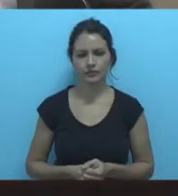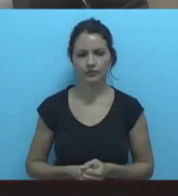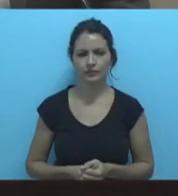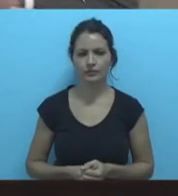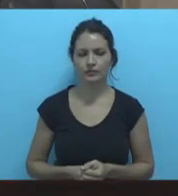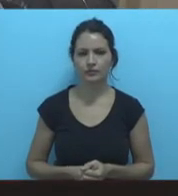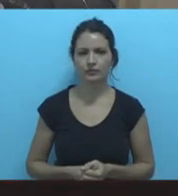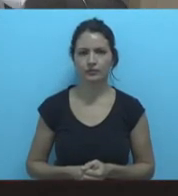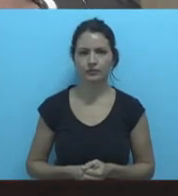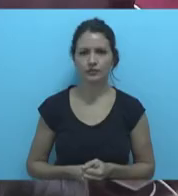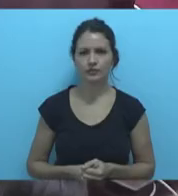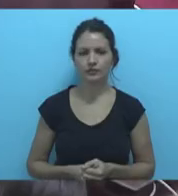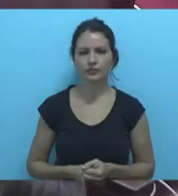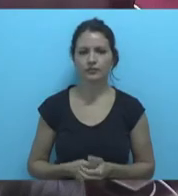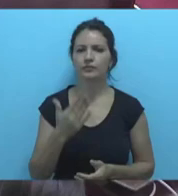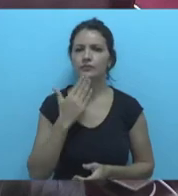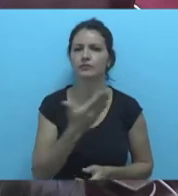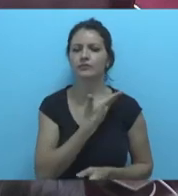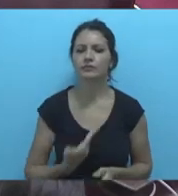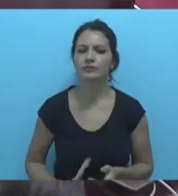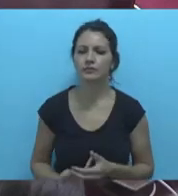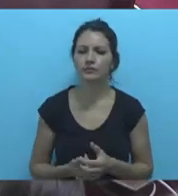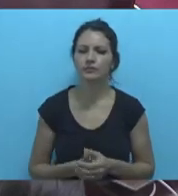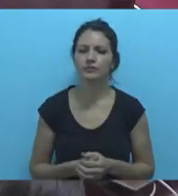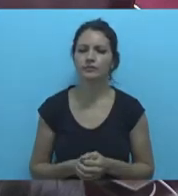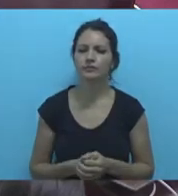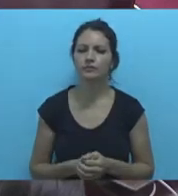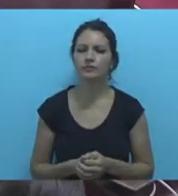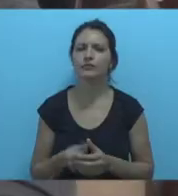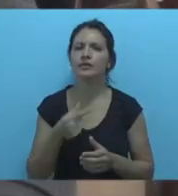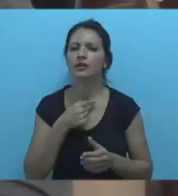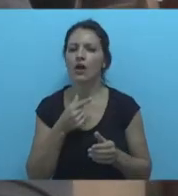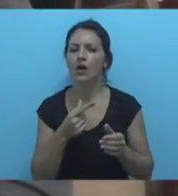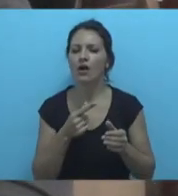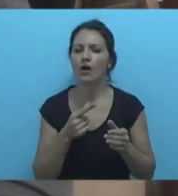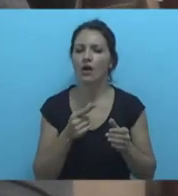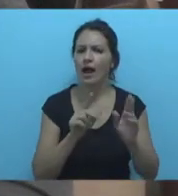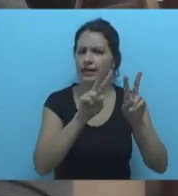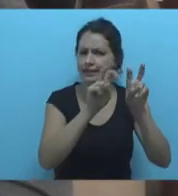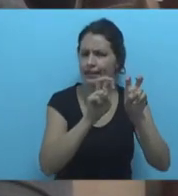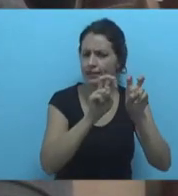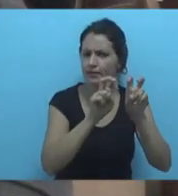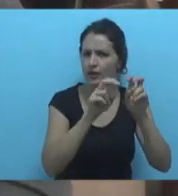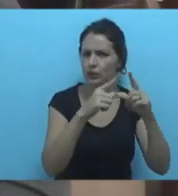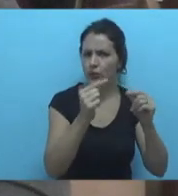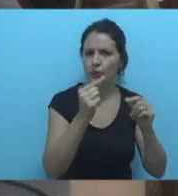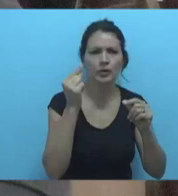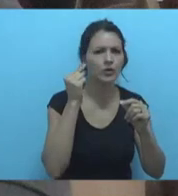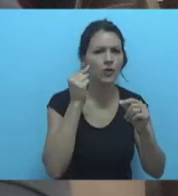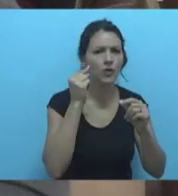De acuerdo. Diputada Florito. Gracias, señor presidente. Es para solicitar que se adjunte al asunto entrado